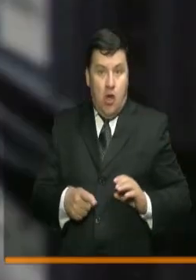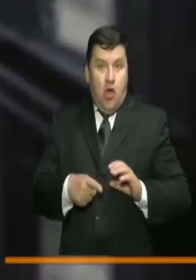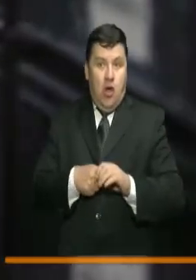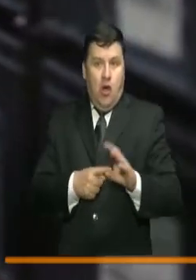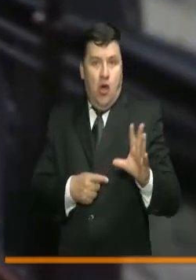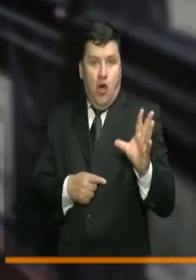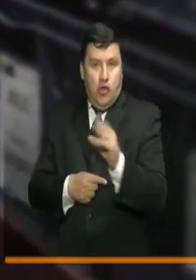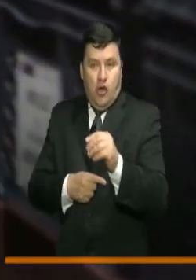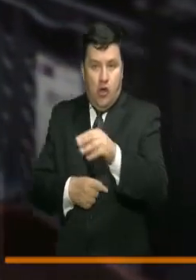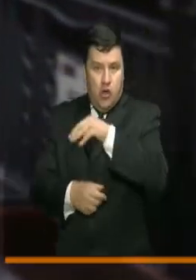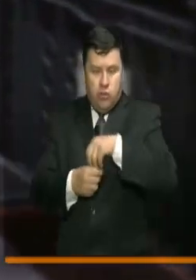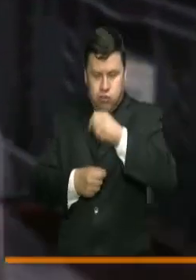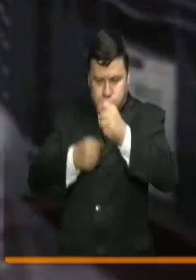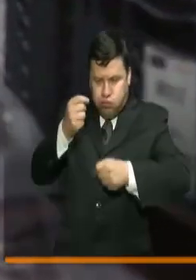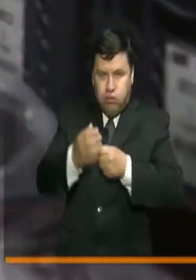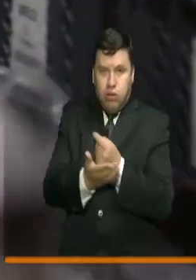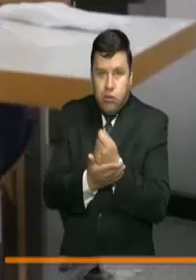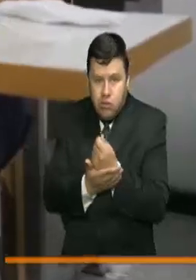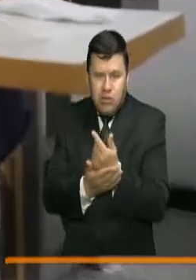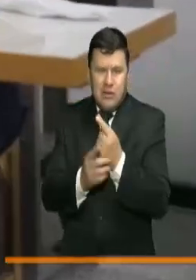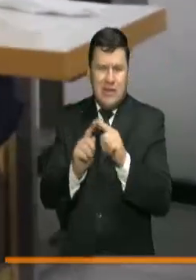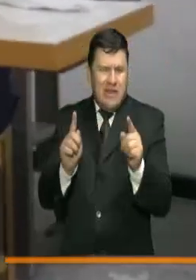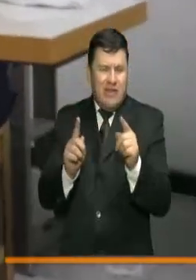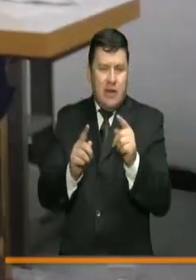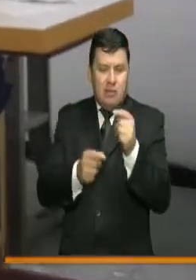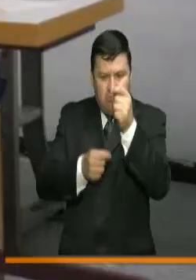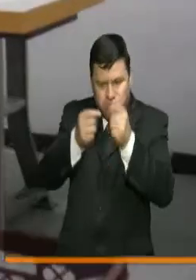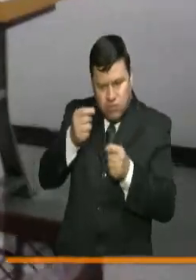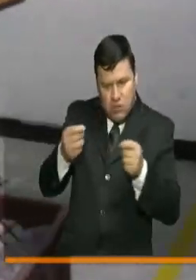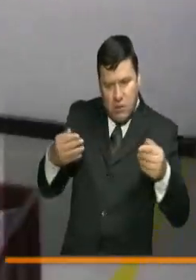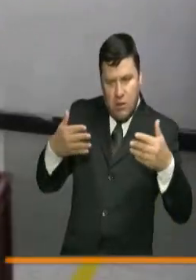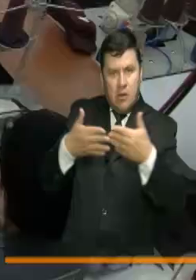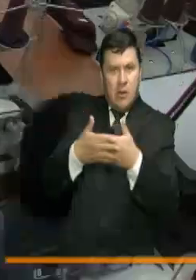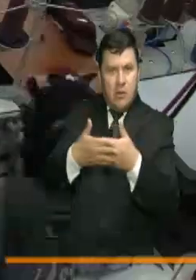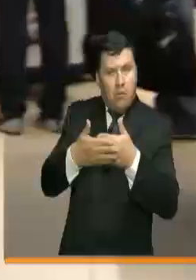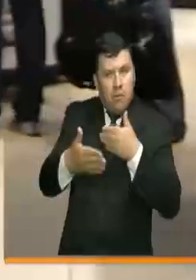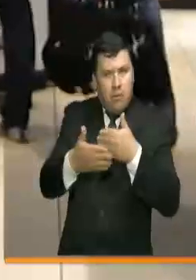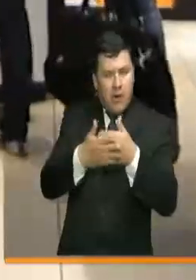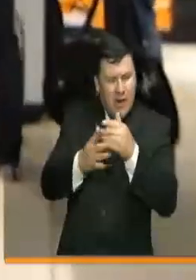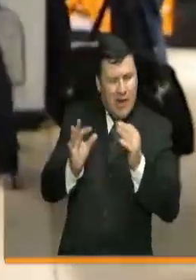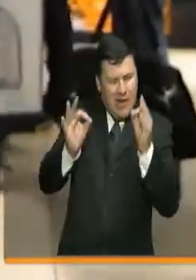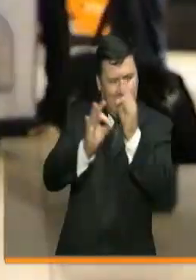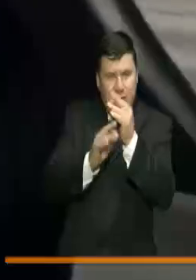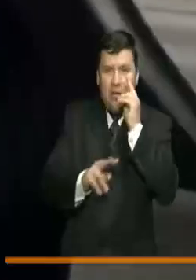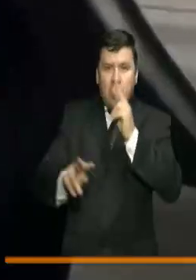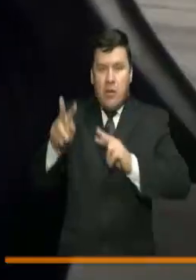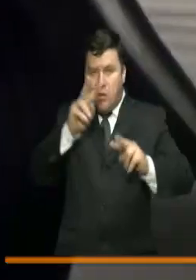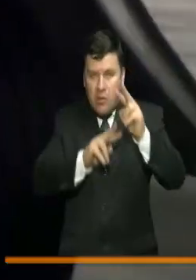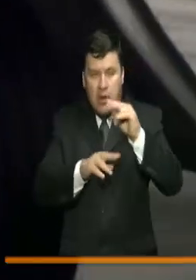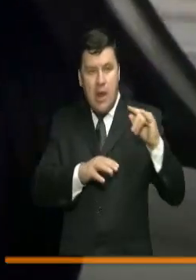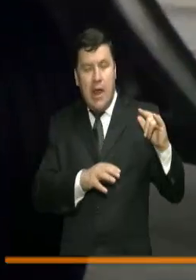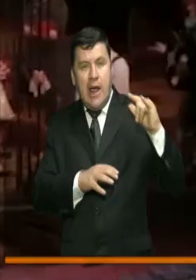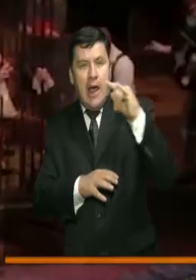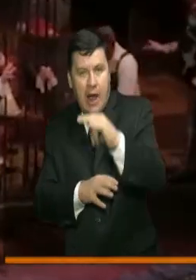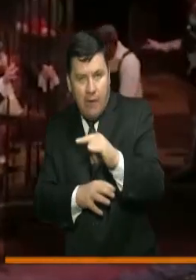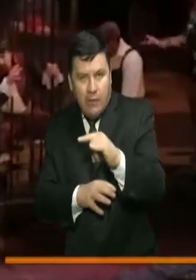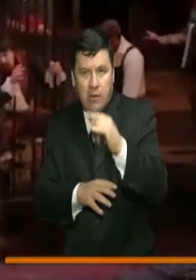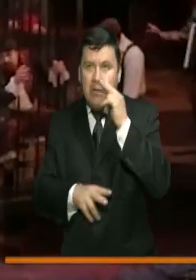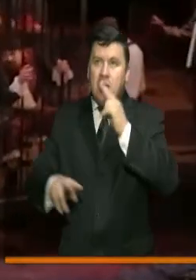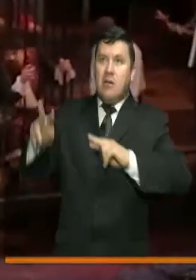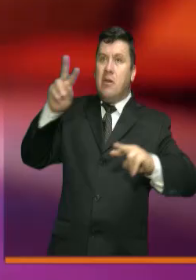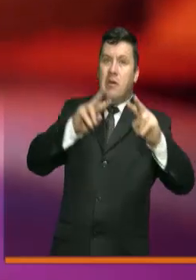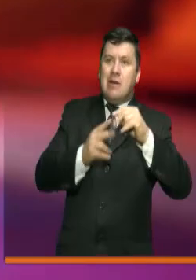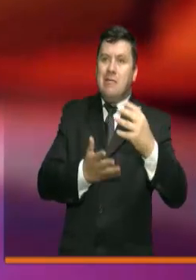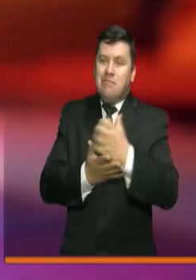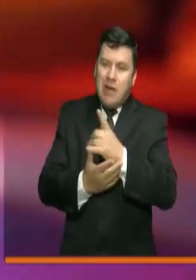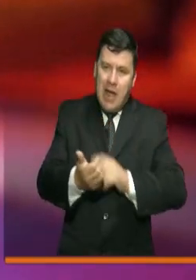beneficia a todos los sectores económicos, a diferencia de la primera línea, que sigue enfocada en turismo, aviación y espectáculos públicos